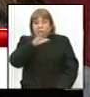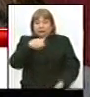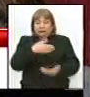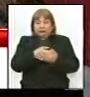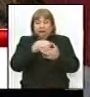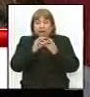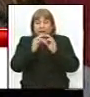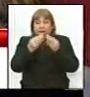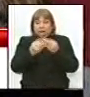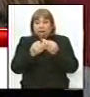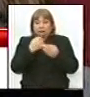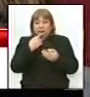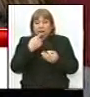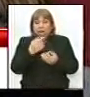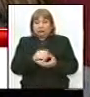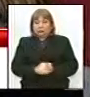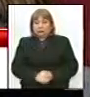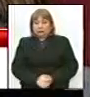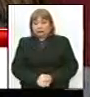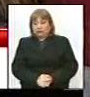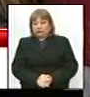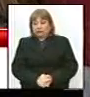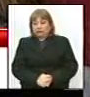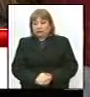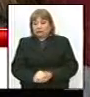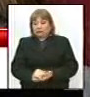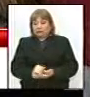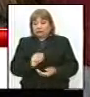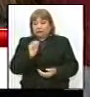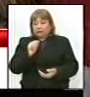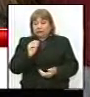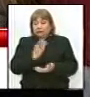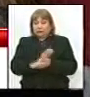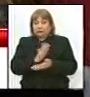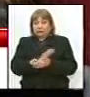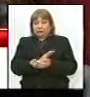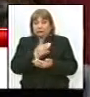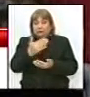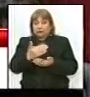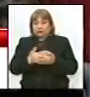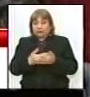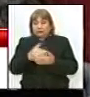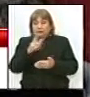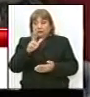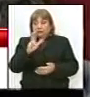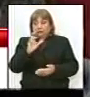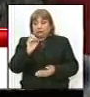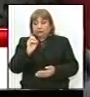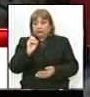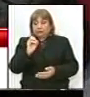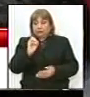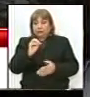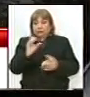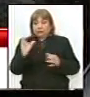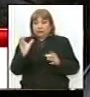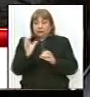para eso por eso presidente en la página 30 recuerdo claramente la conclusión del informe decía